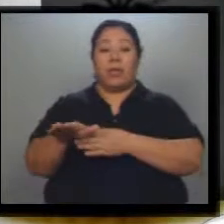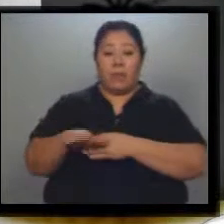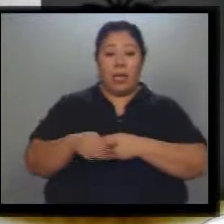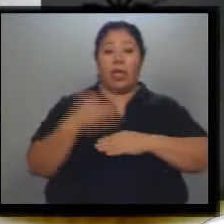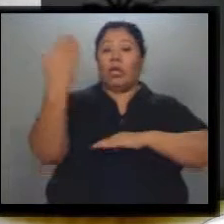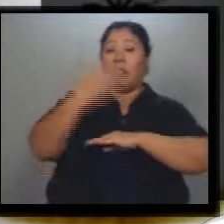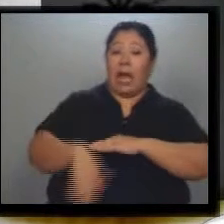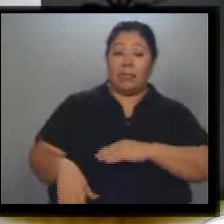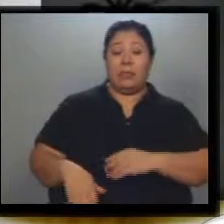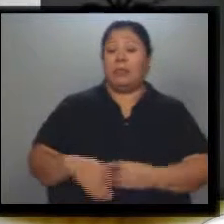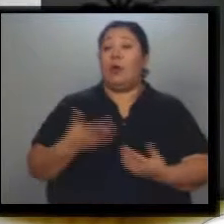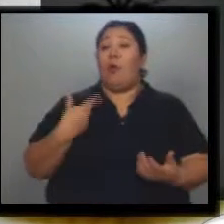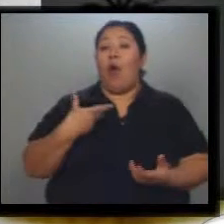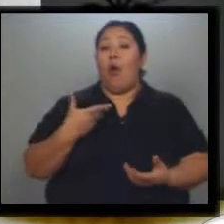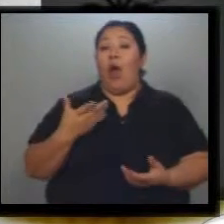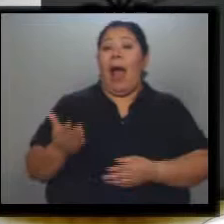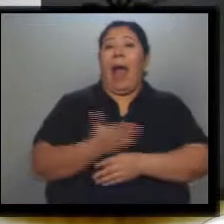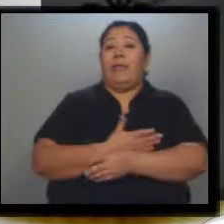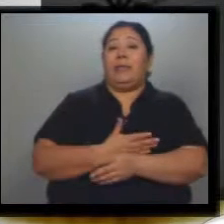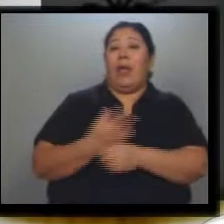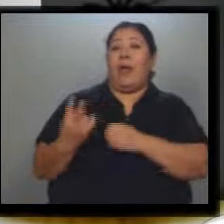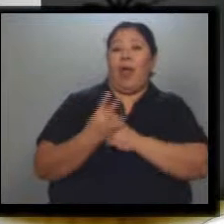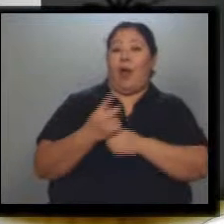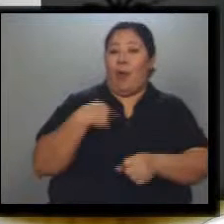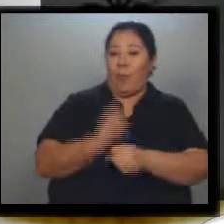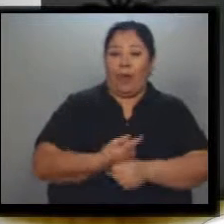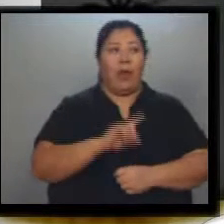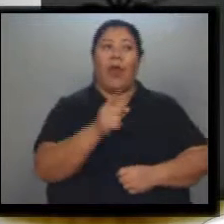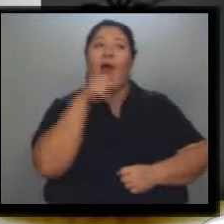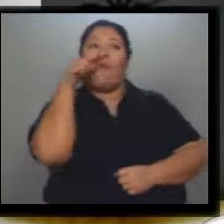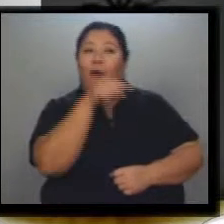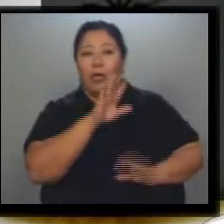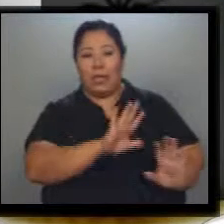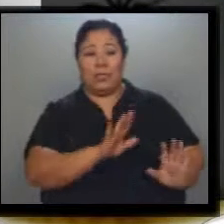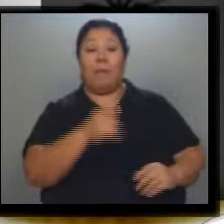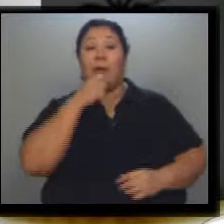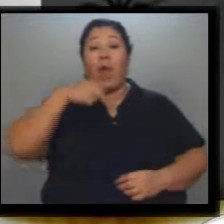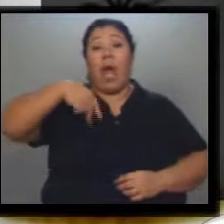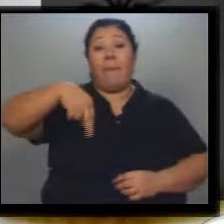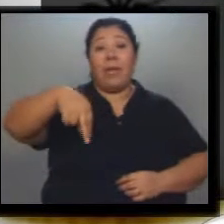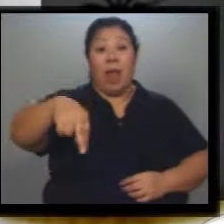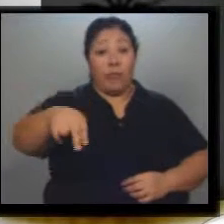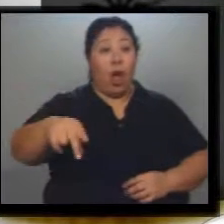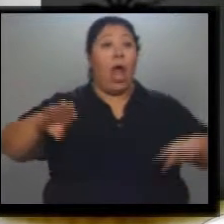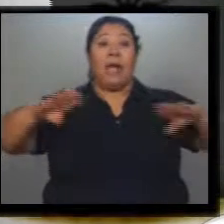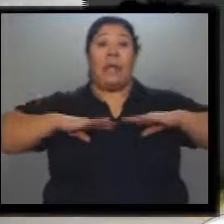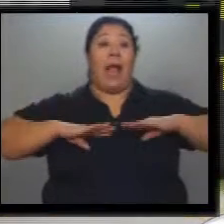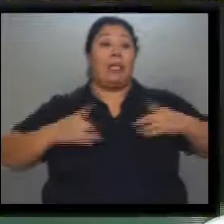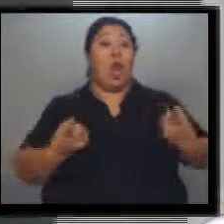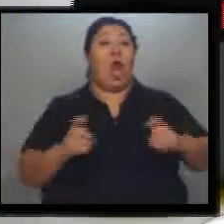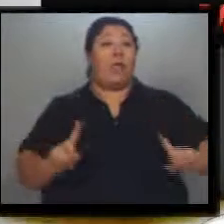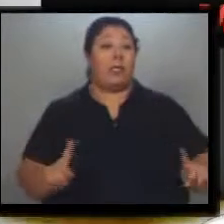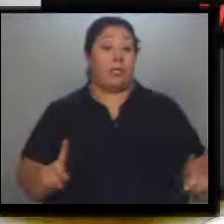Que vos no prevés, a ver. Bueno, yo si vas caminando, no pasa. Aparte, si vas caminando, te ahorras de ir al gimnasio. Bueno, escuchame. A